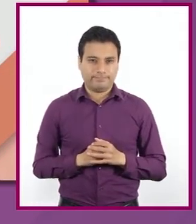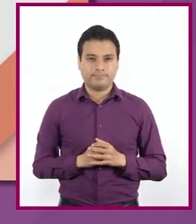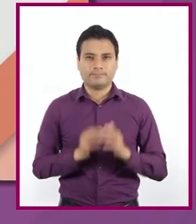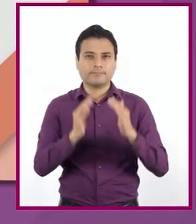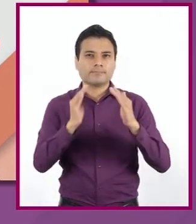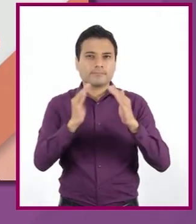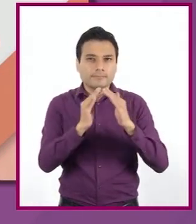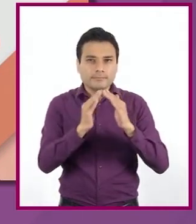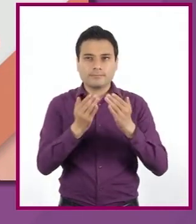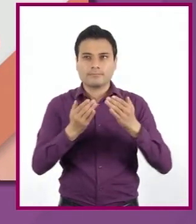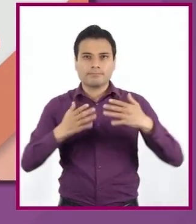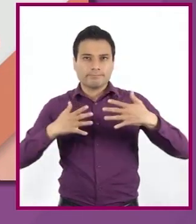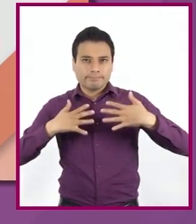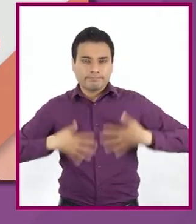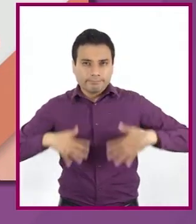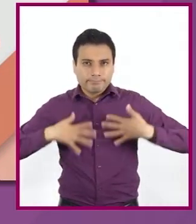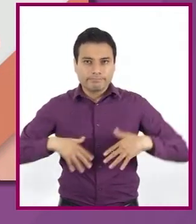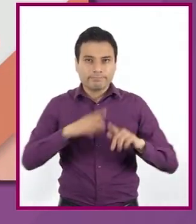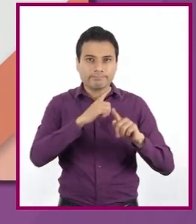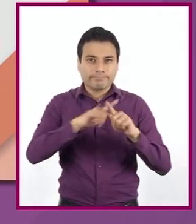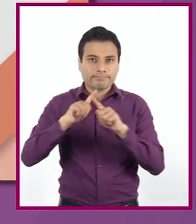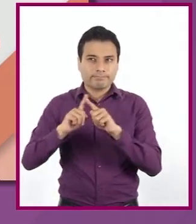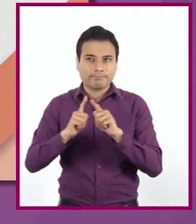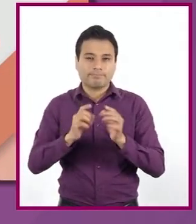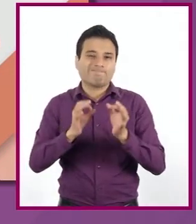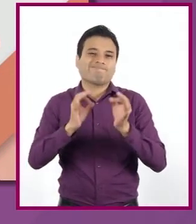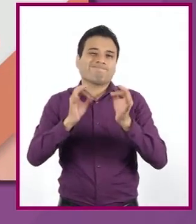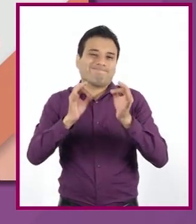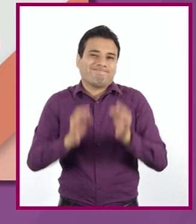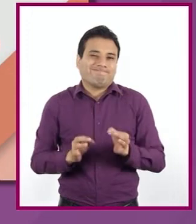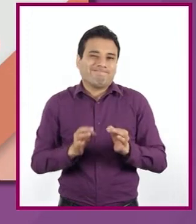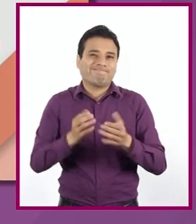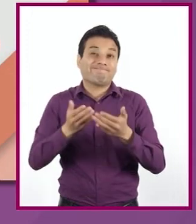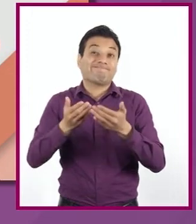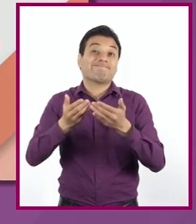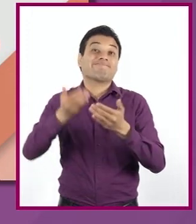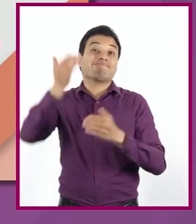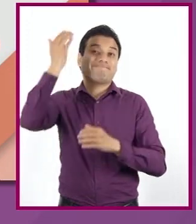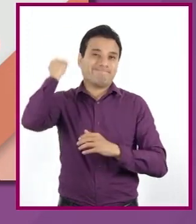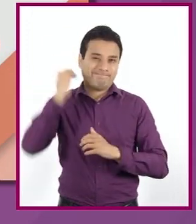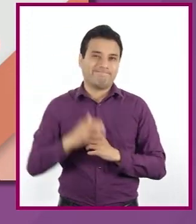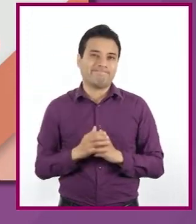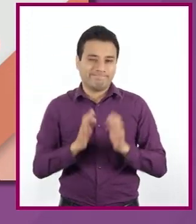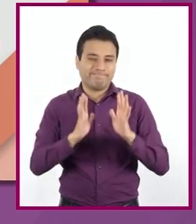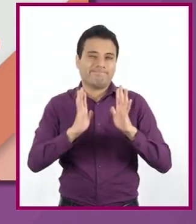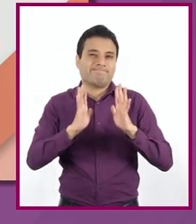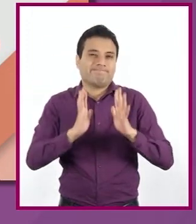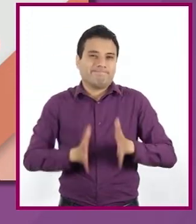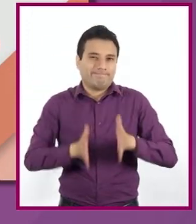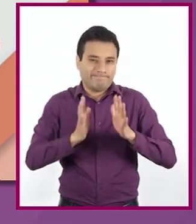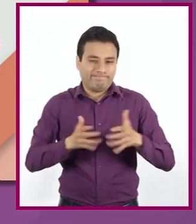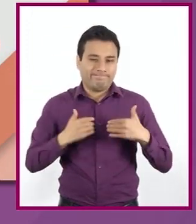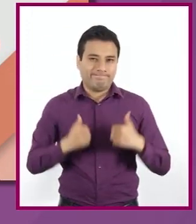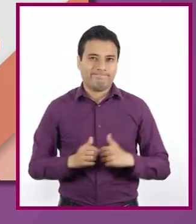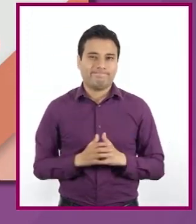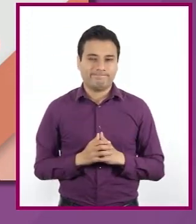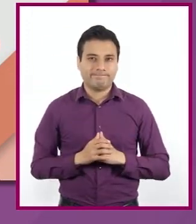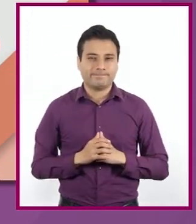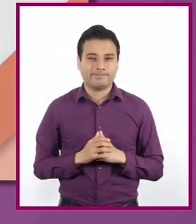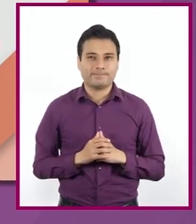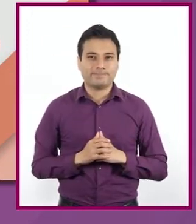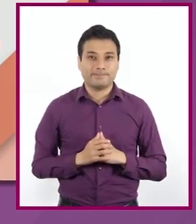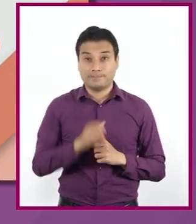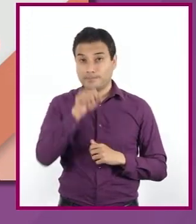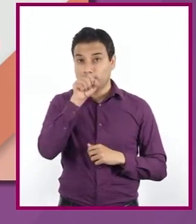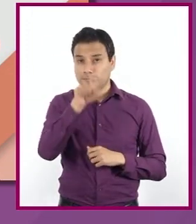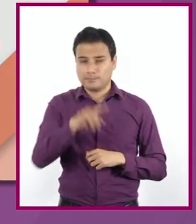y los vestuarios nos remiten a una época, es decir, nos van enmarcando en un tiempo y un espacio determinado.